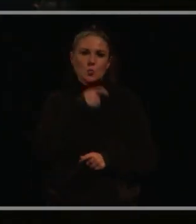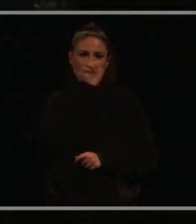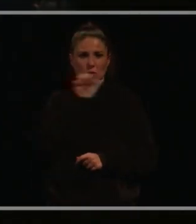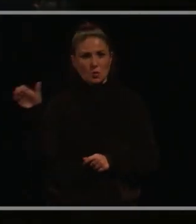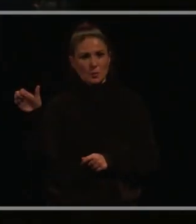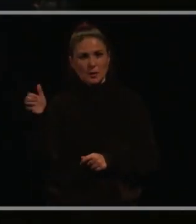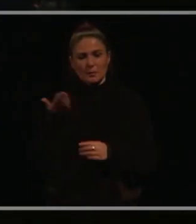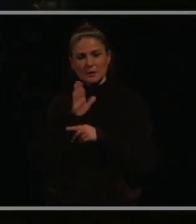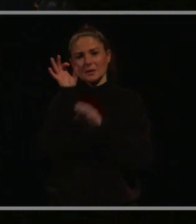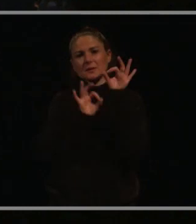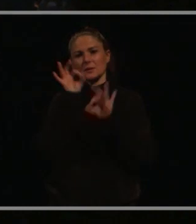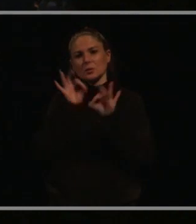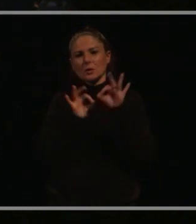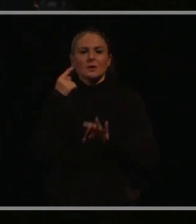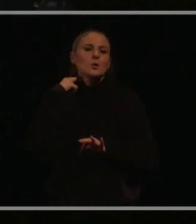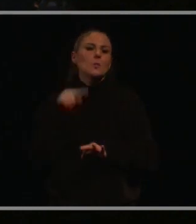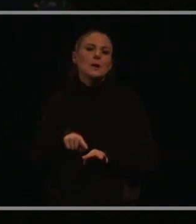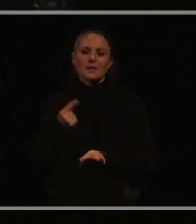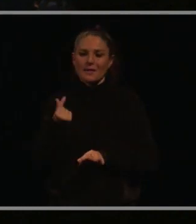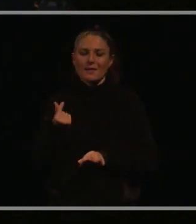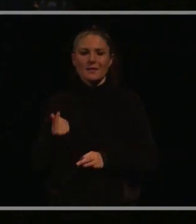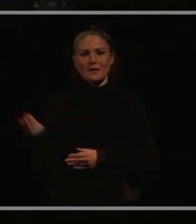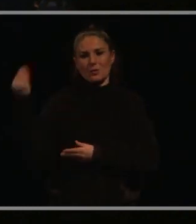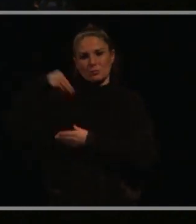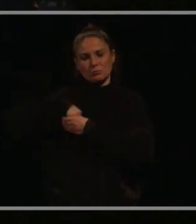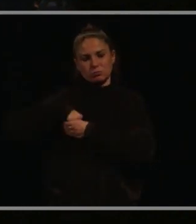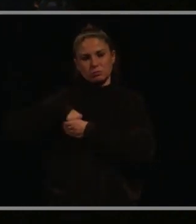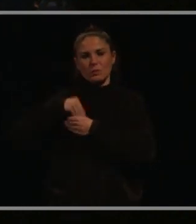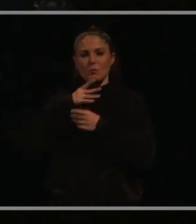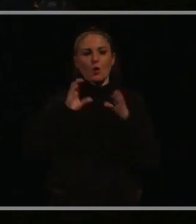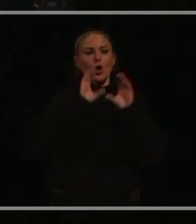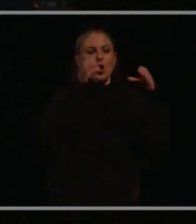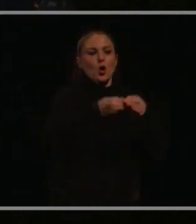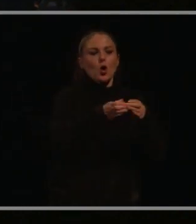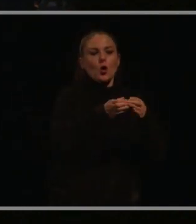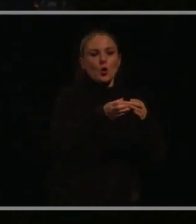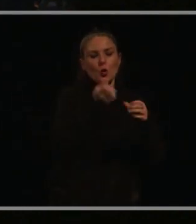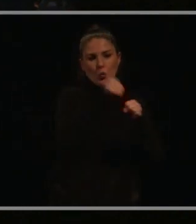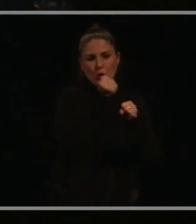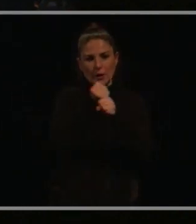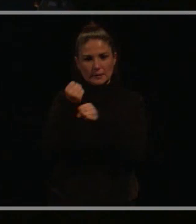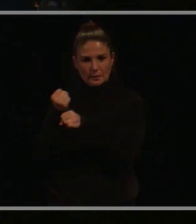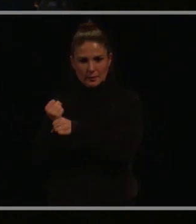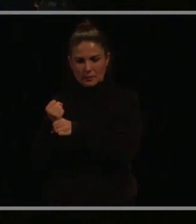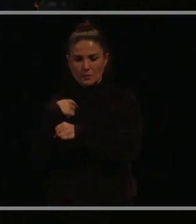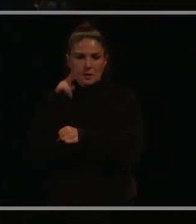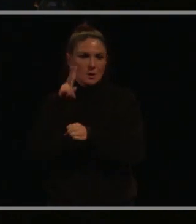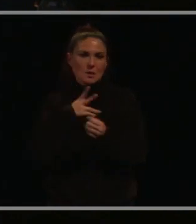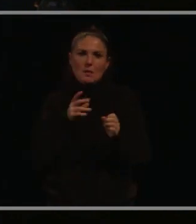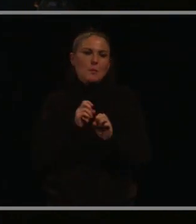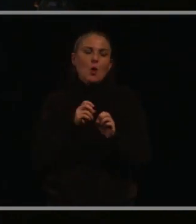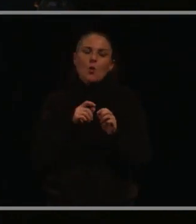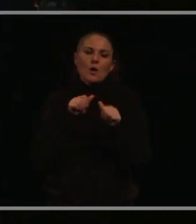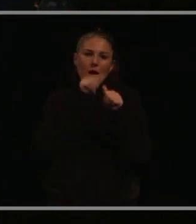Muestra el porcentaje de pérdida de ingresos por grupo de renta. y vemos un patrón claro en la mayoría de los